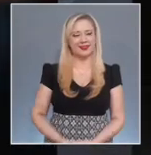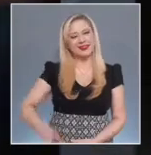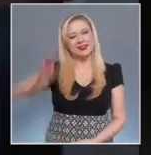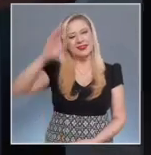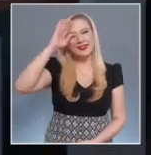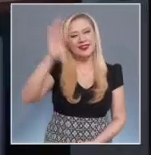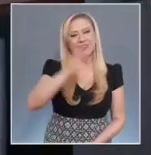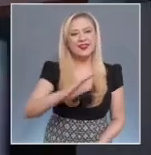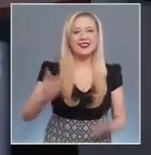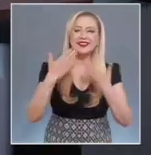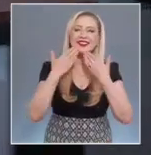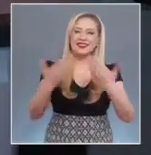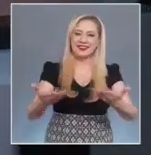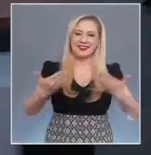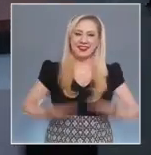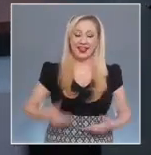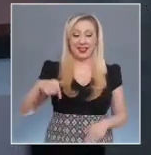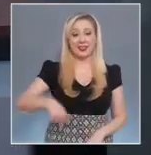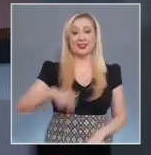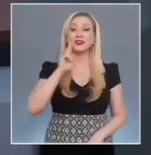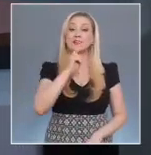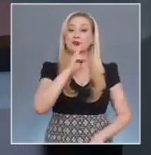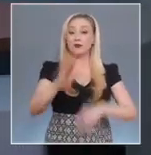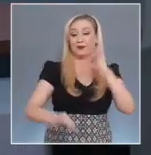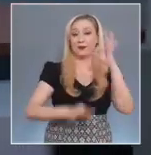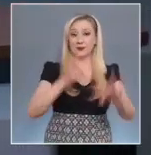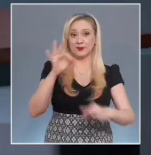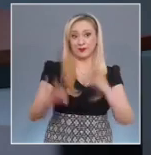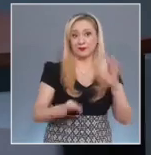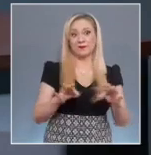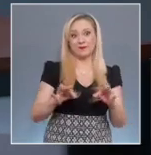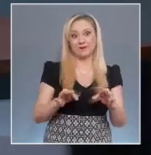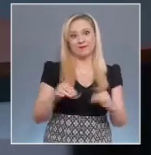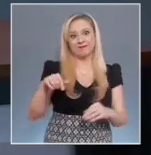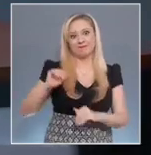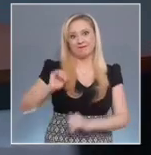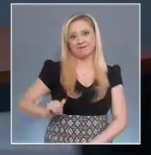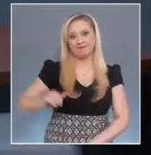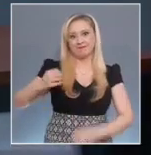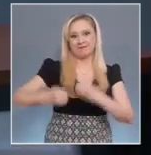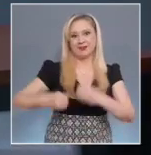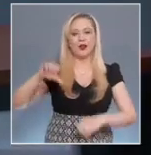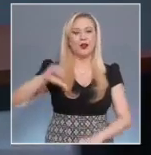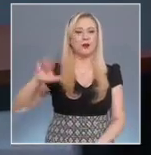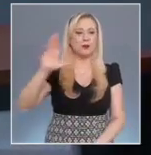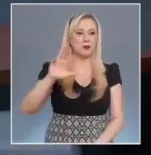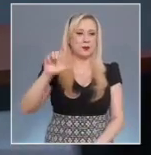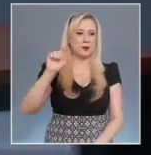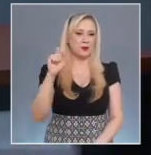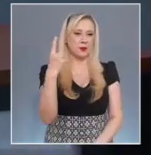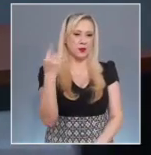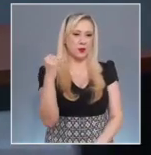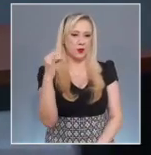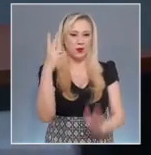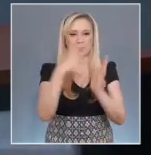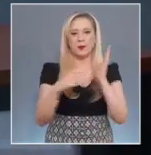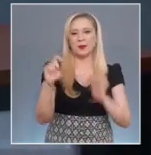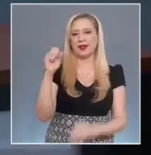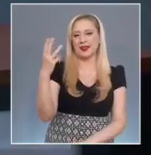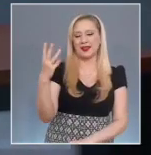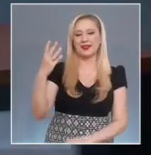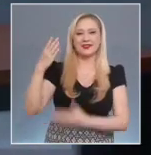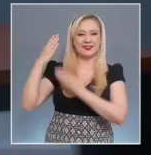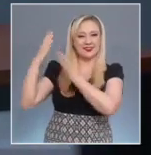espacio informativo del Poder Judicial de la Federación. Hoy es miércoles 21 de junio de 2023. Soy Laura Murillo Ramírez y le presentaremos